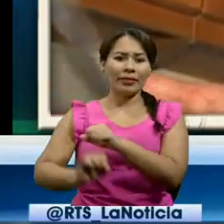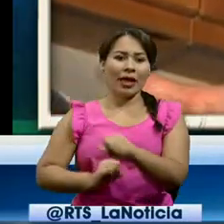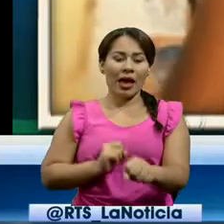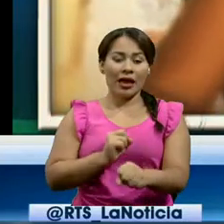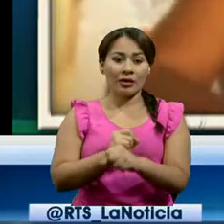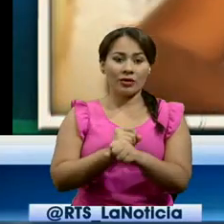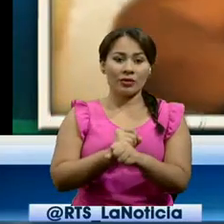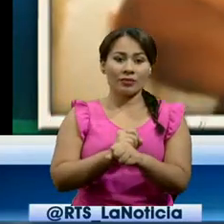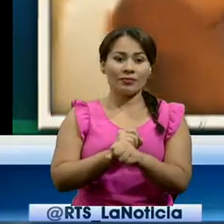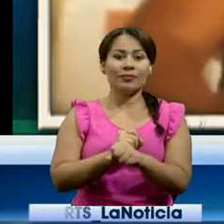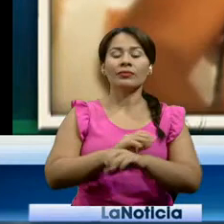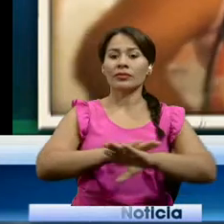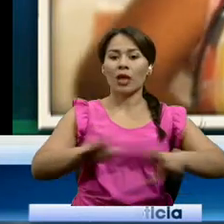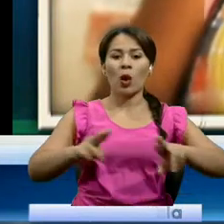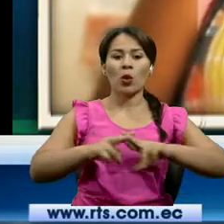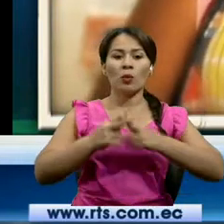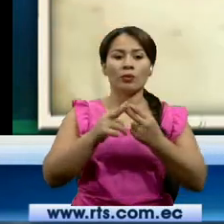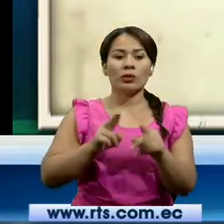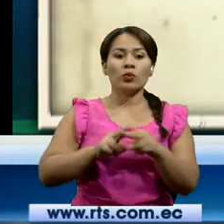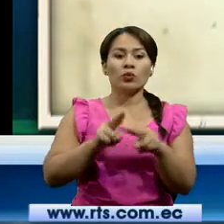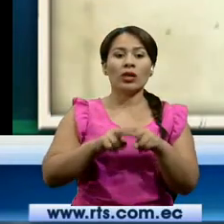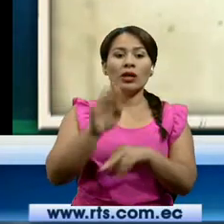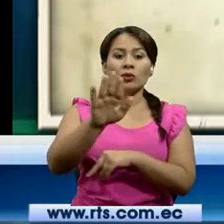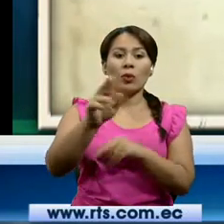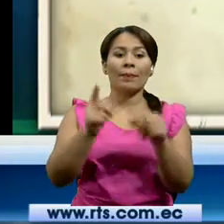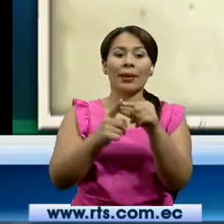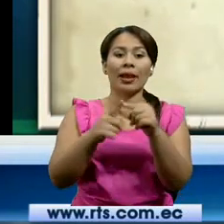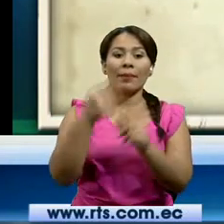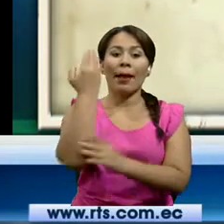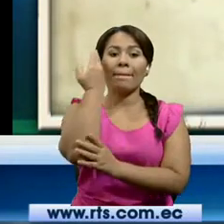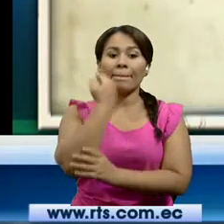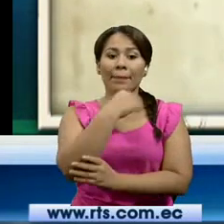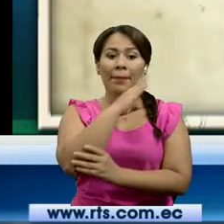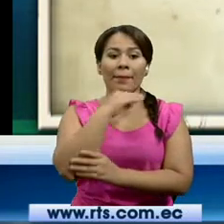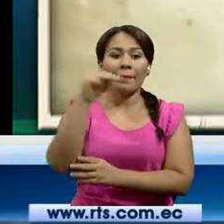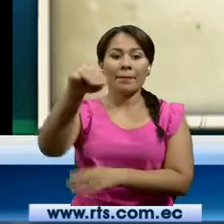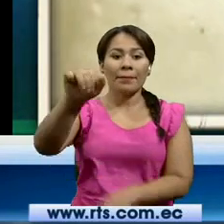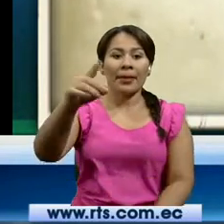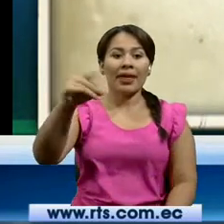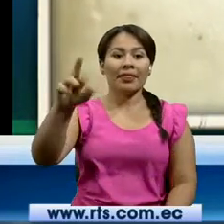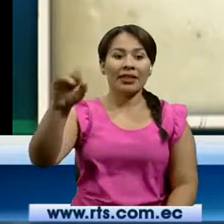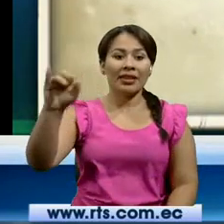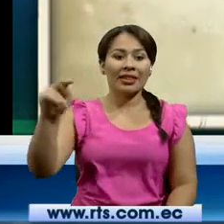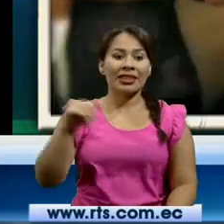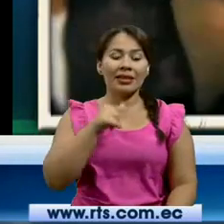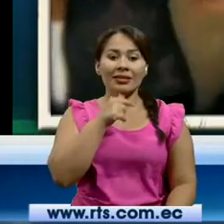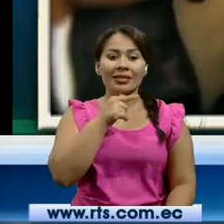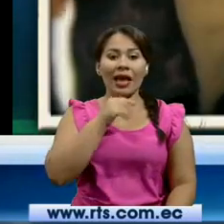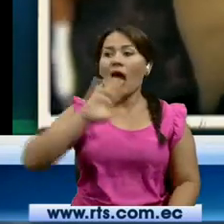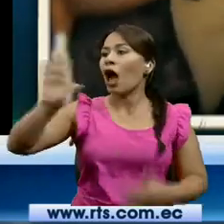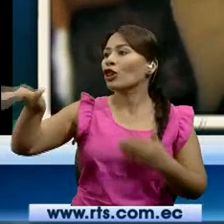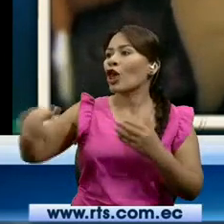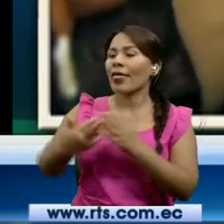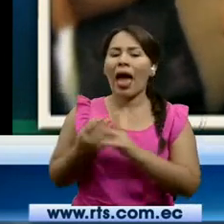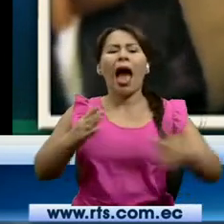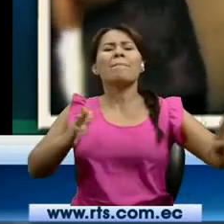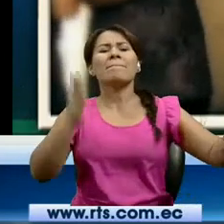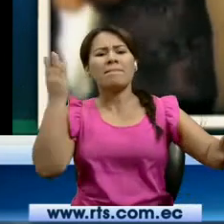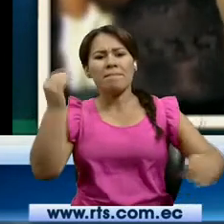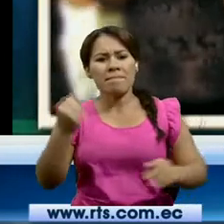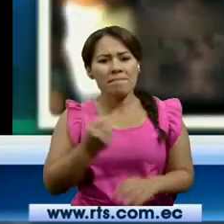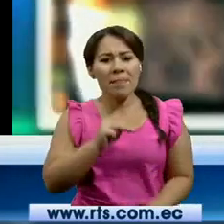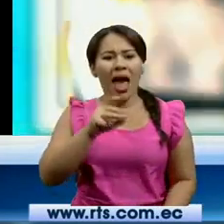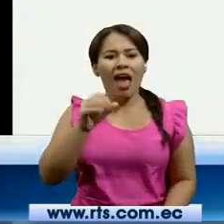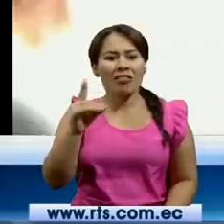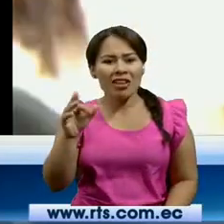han comenzado a utilizar ese término en nuestro medio para poder coger y decirle madrina a todas aquellas mujeres que cumplen con